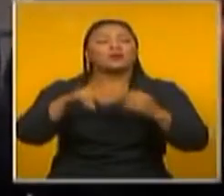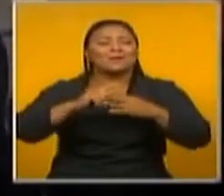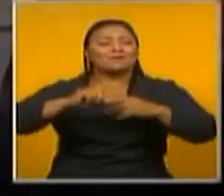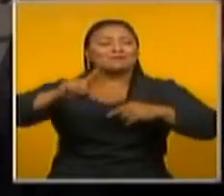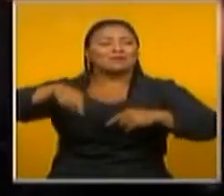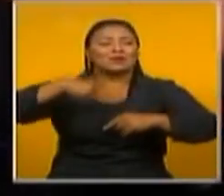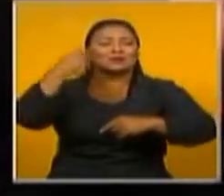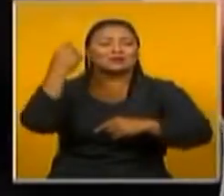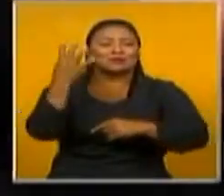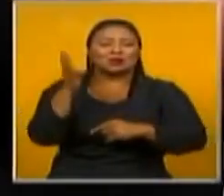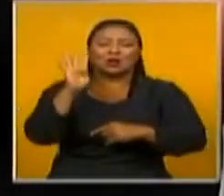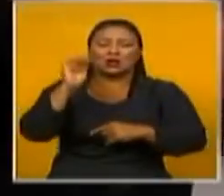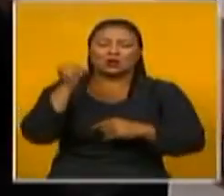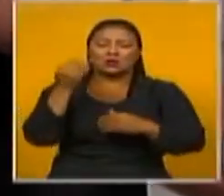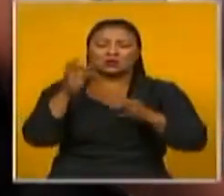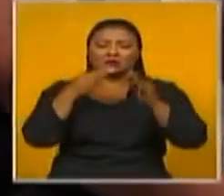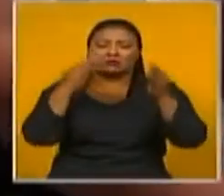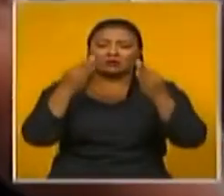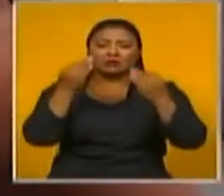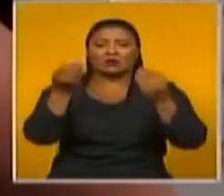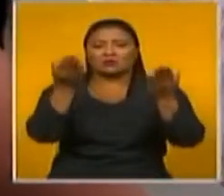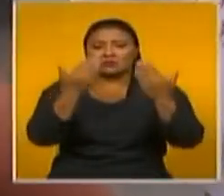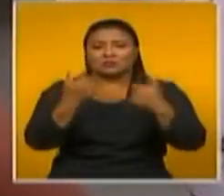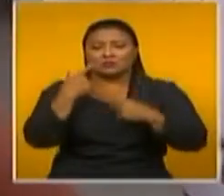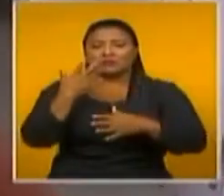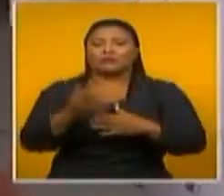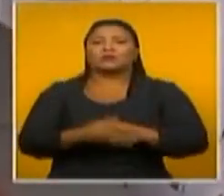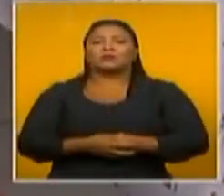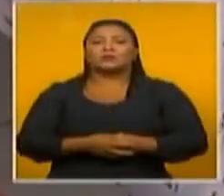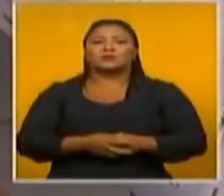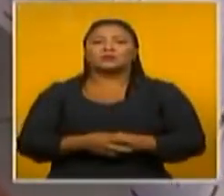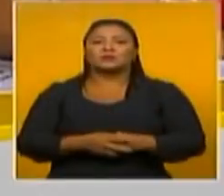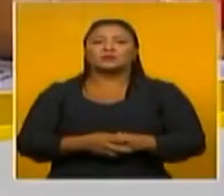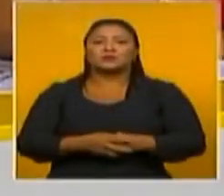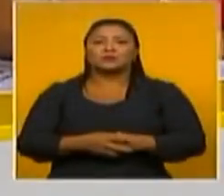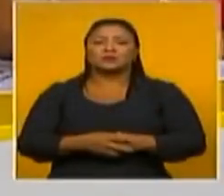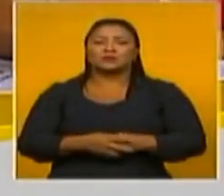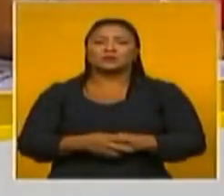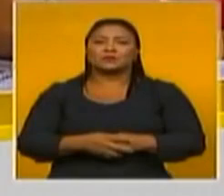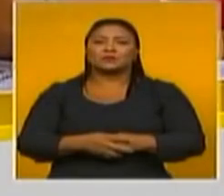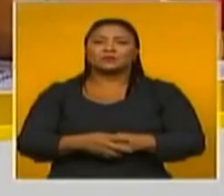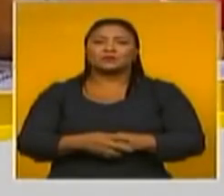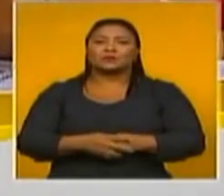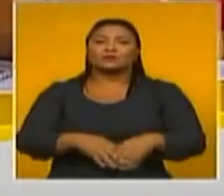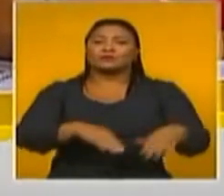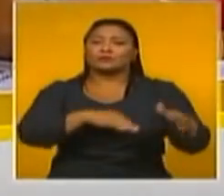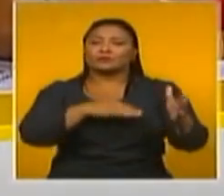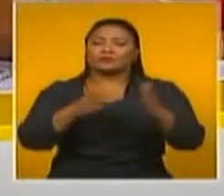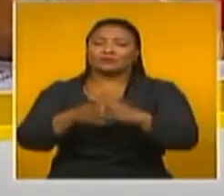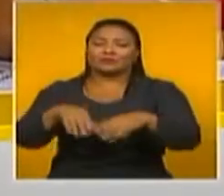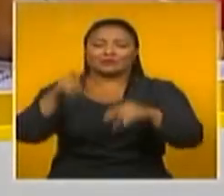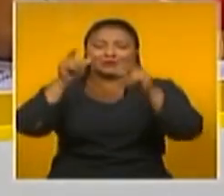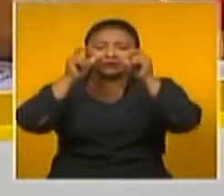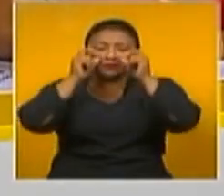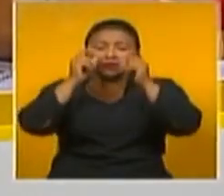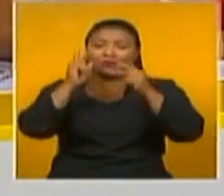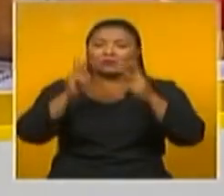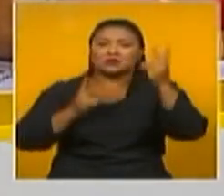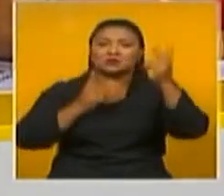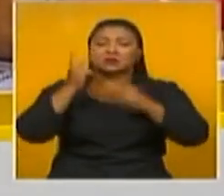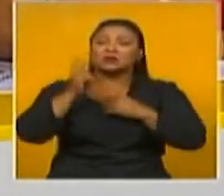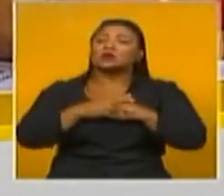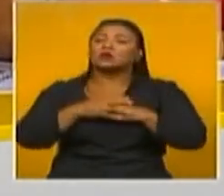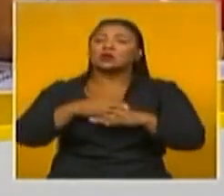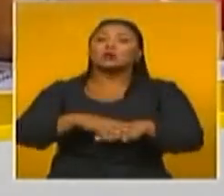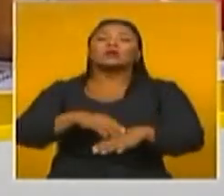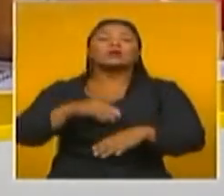próximo 14 de febrero. Adriana Bermeo, Noticiero 1. Y Guillermo Lasso visitó la ciudad de Cuenca para apoyar